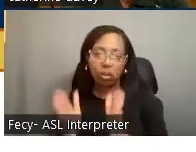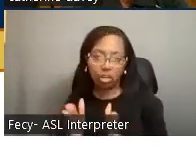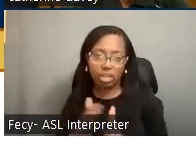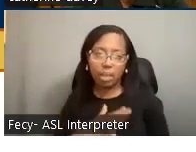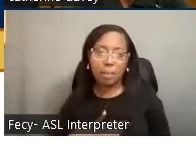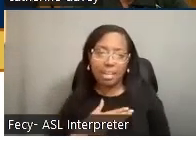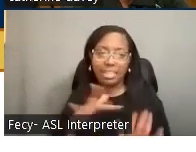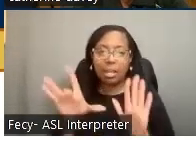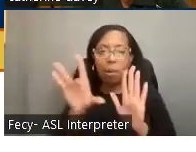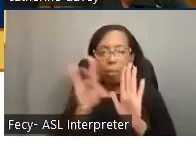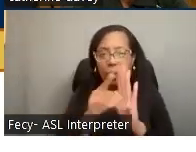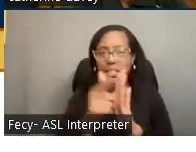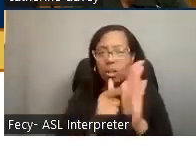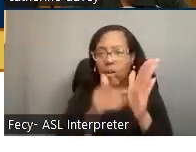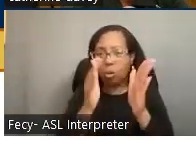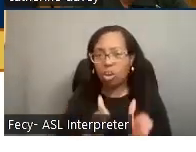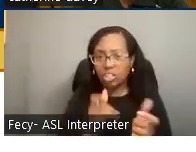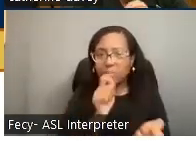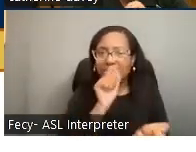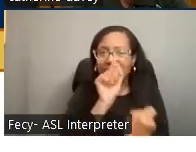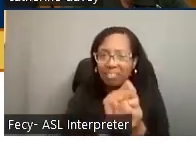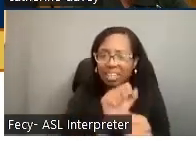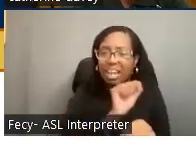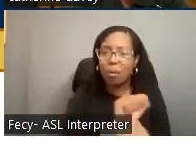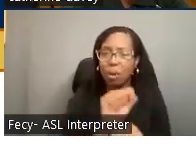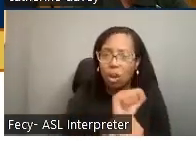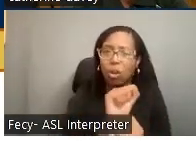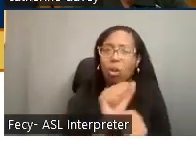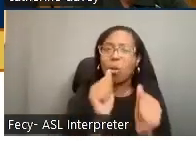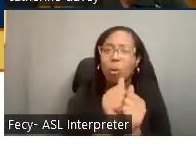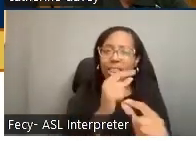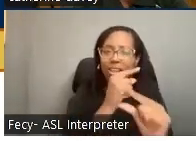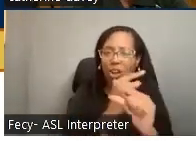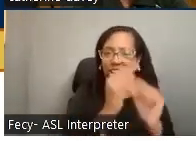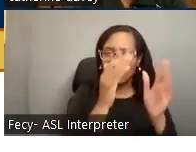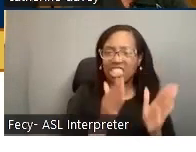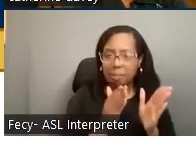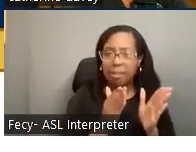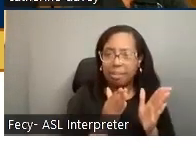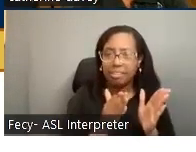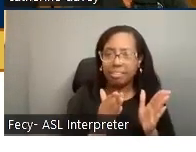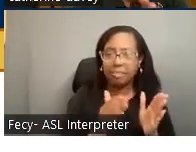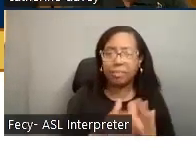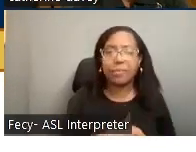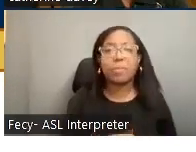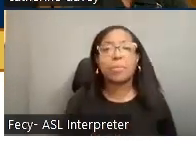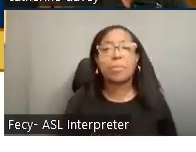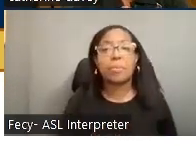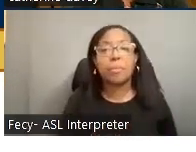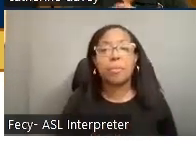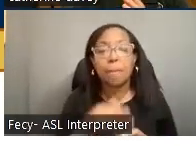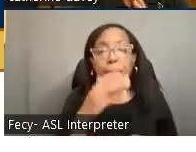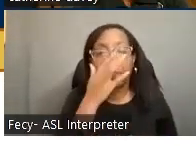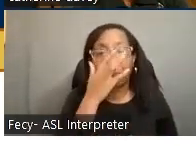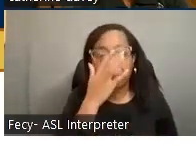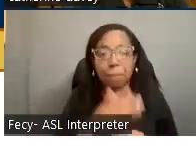hace derecho de familia. Trabaje con alguien que hace trabajos de tutoría, porque es importante entender esta